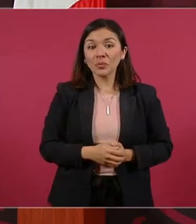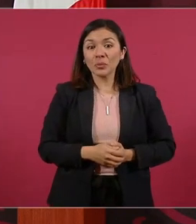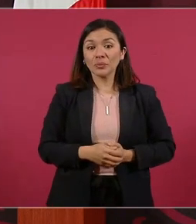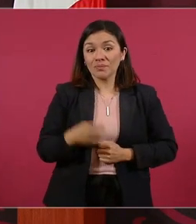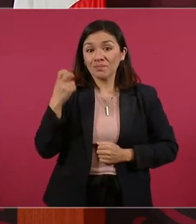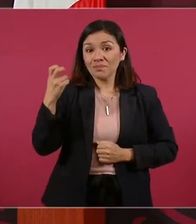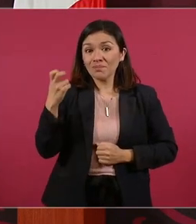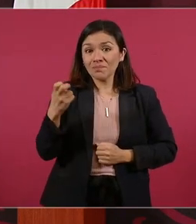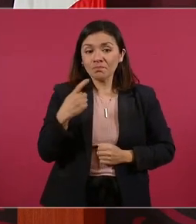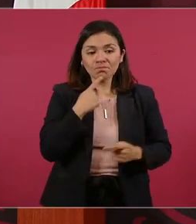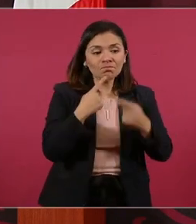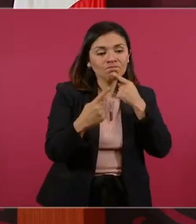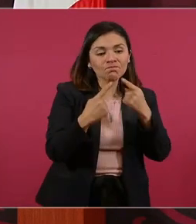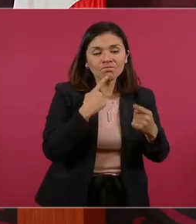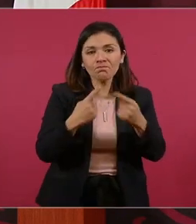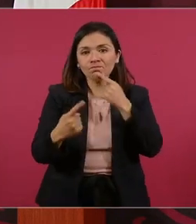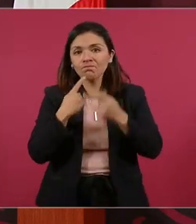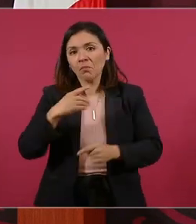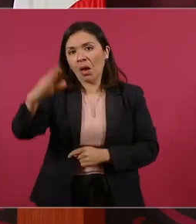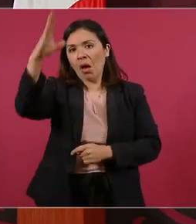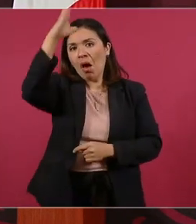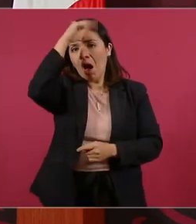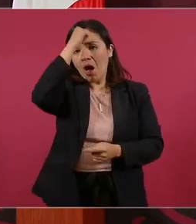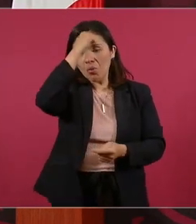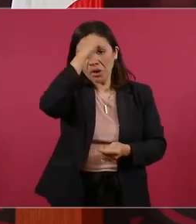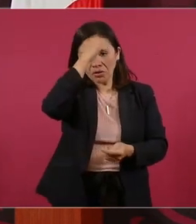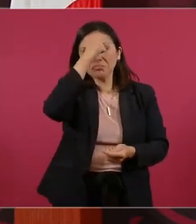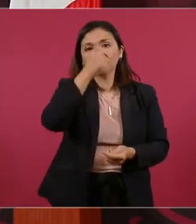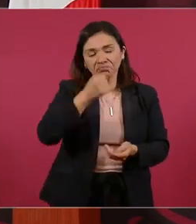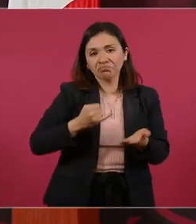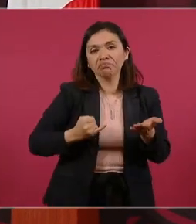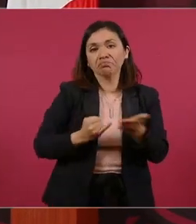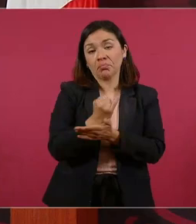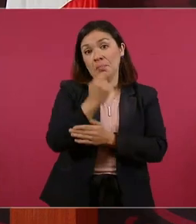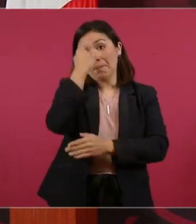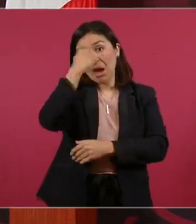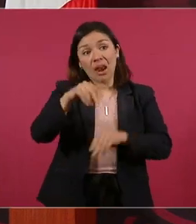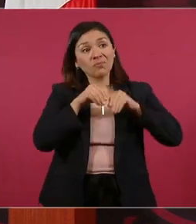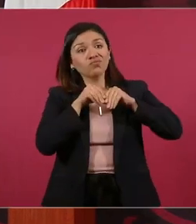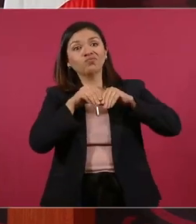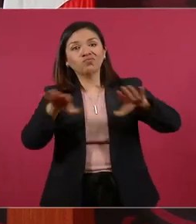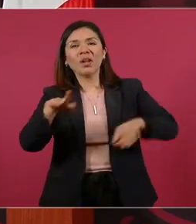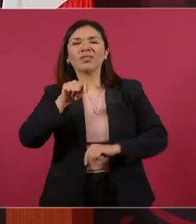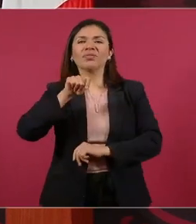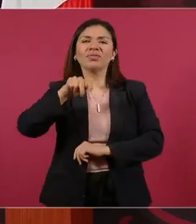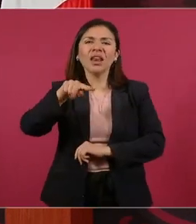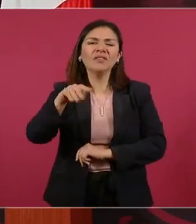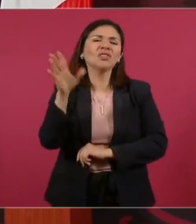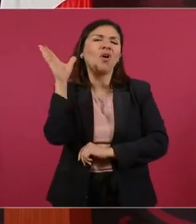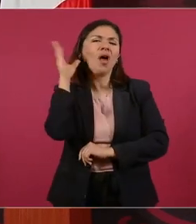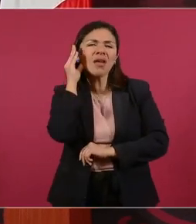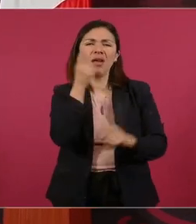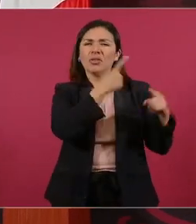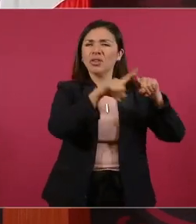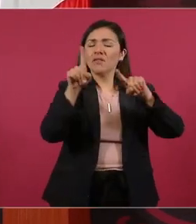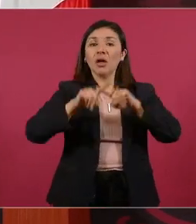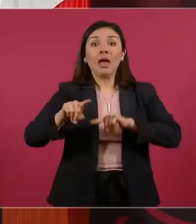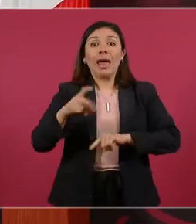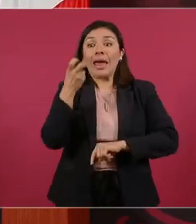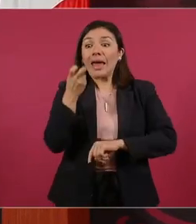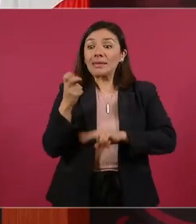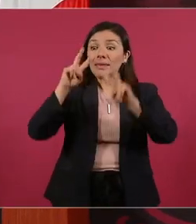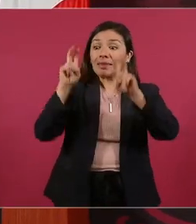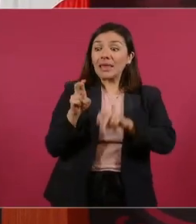hacen un pacto para que en sus medios y en sus programas no se hablara del tema.